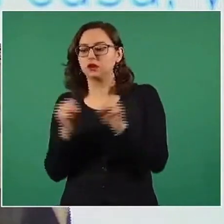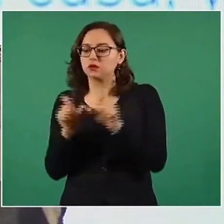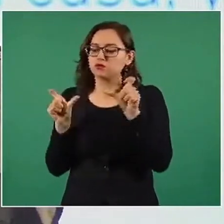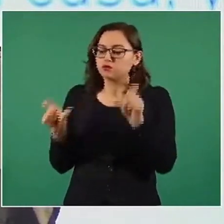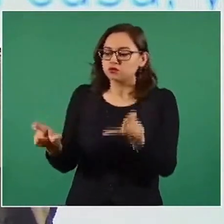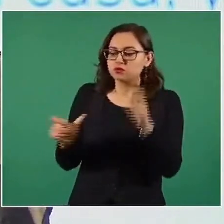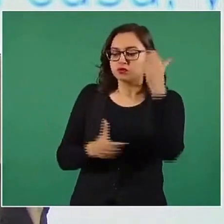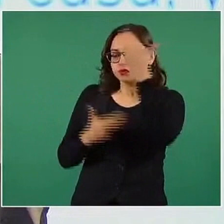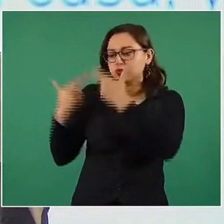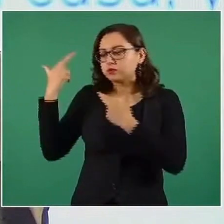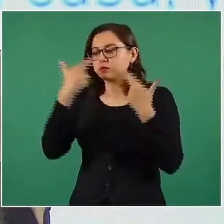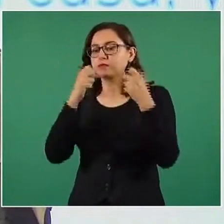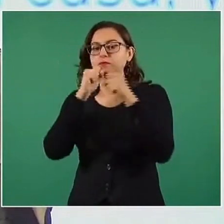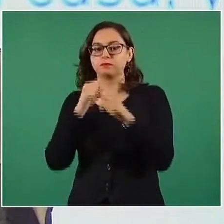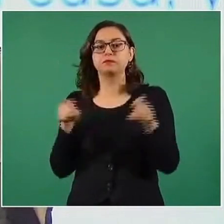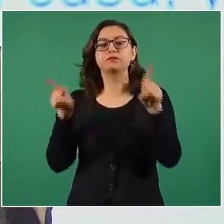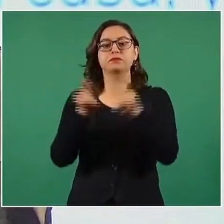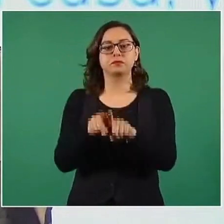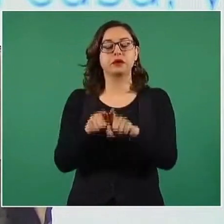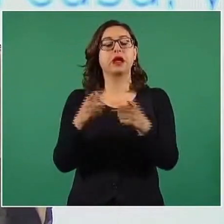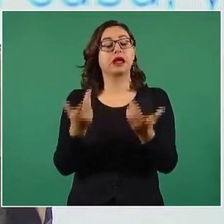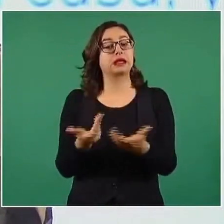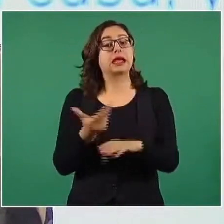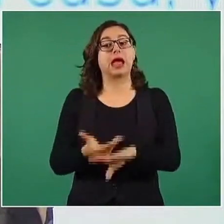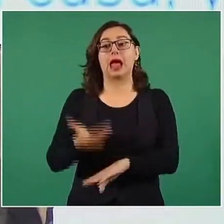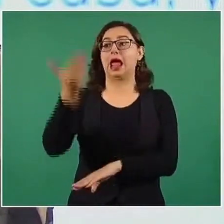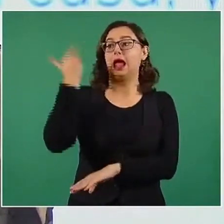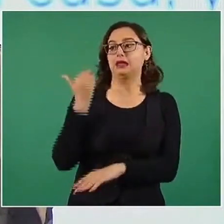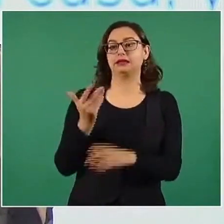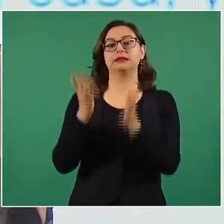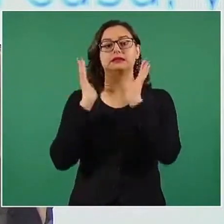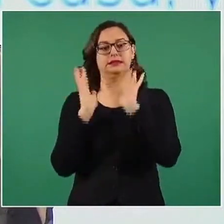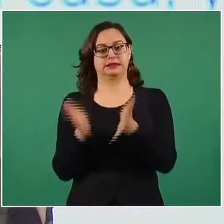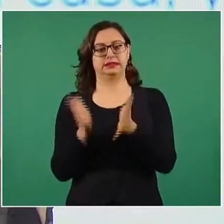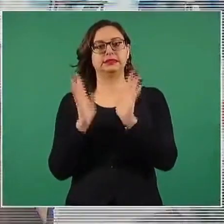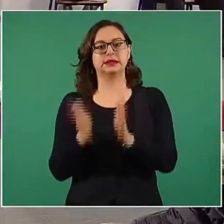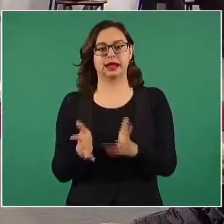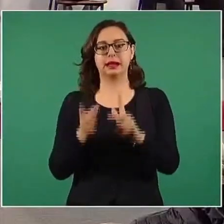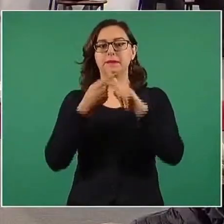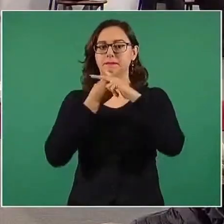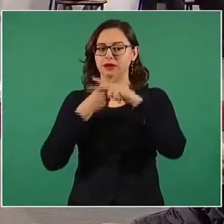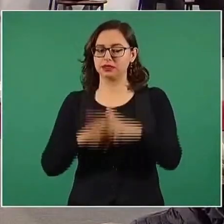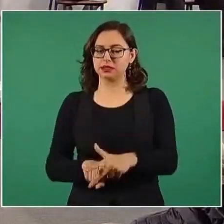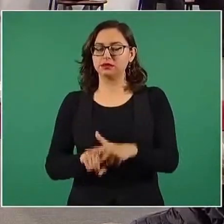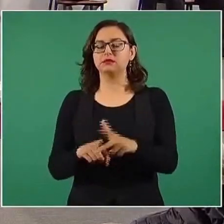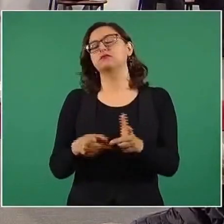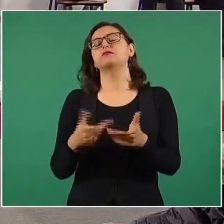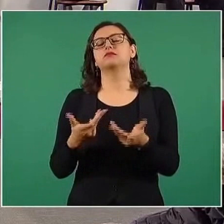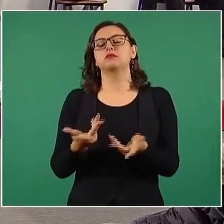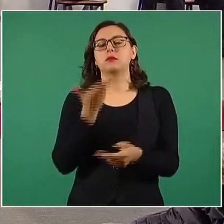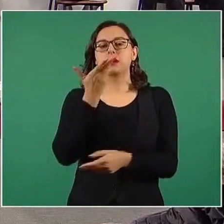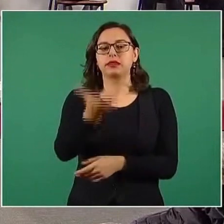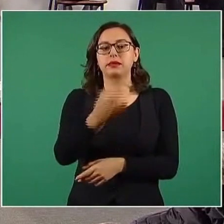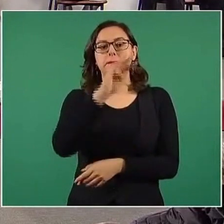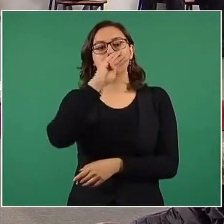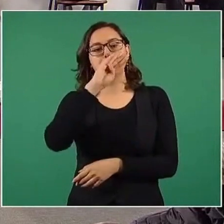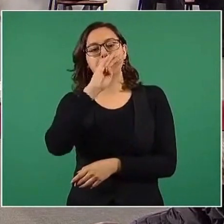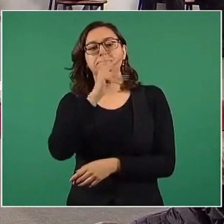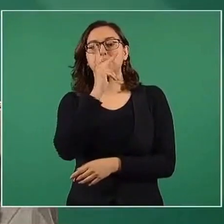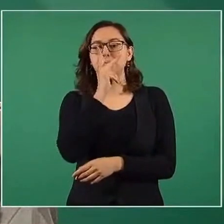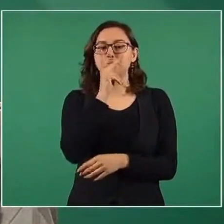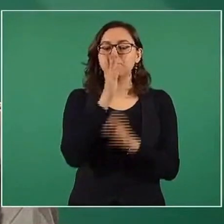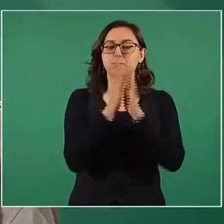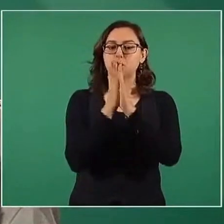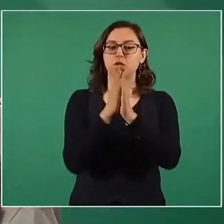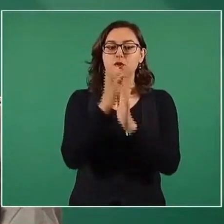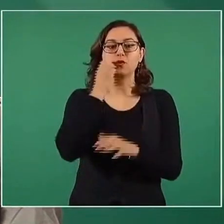recuerdan, esta acción ya se tenía desde la ocasión pasada, en donde pedíamos que los padres de familia, antes de que salieran los niños a